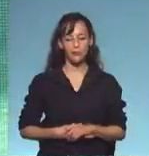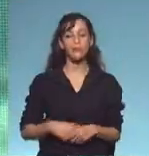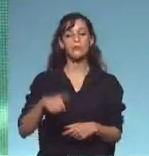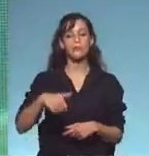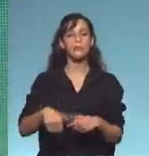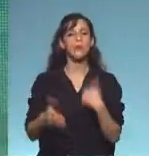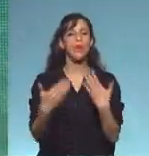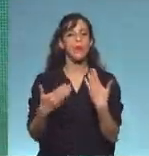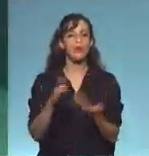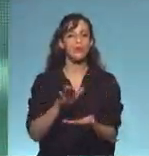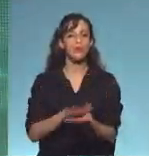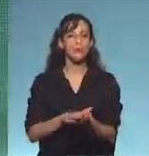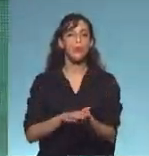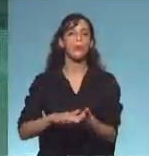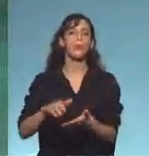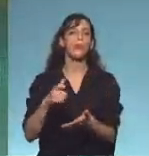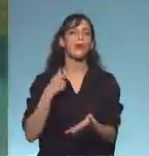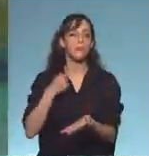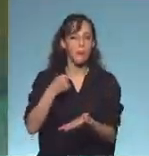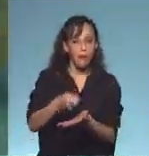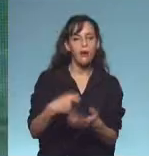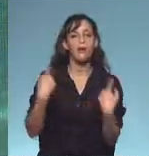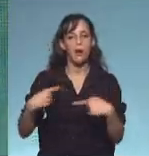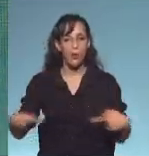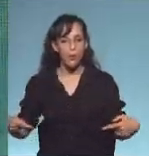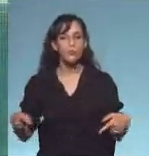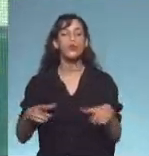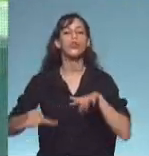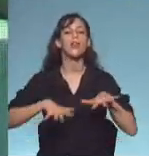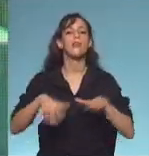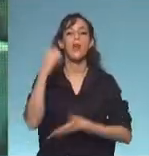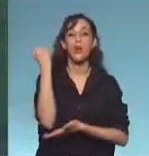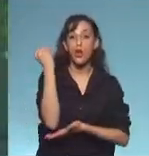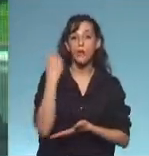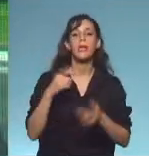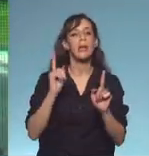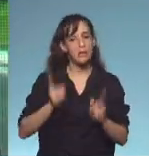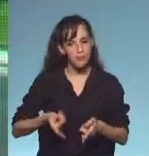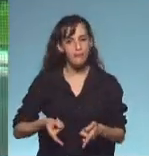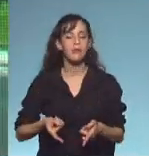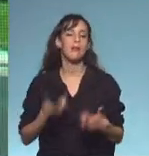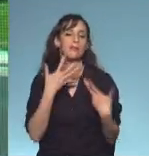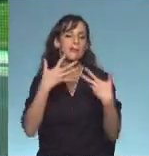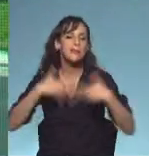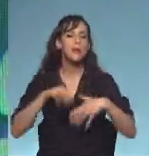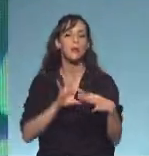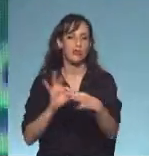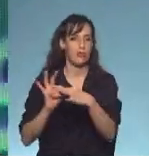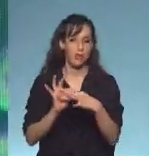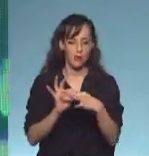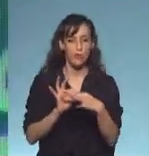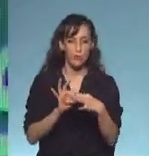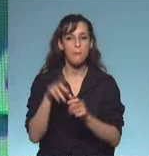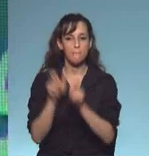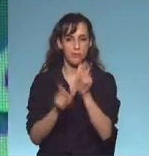vamos a hablar de financiamiento, de recursos, también de actividad económica y también de un sistema solidario, donde aquellos que más tienen